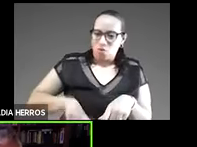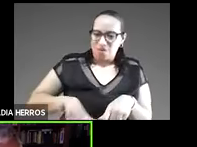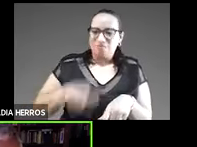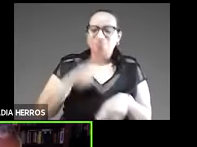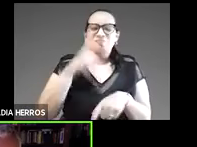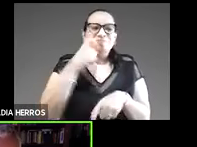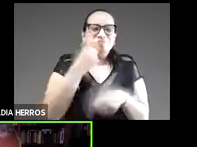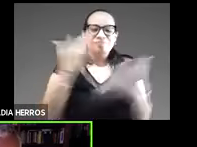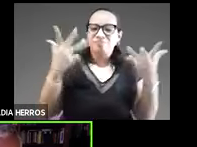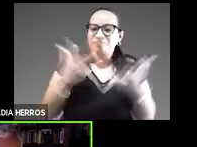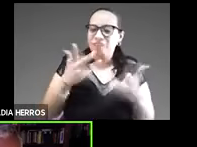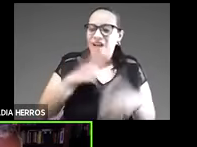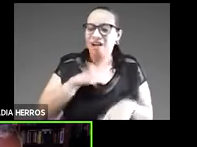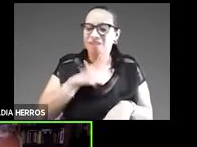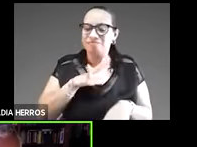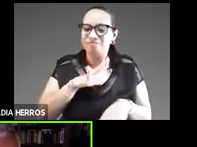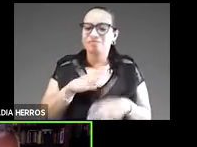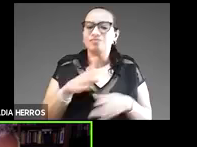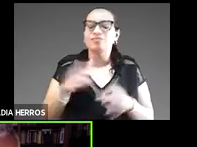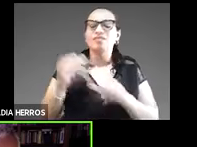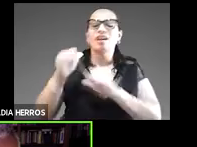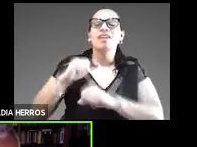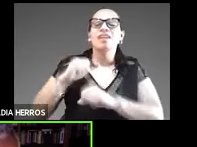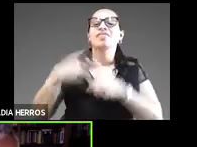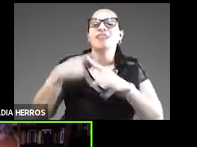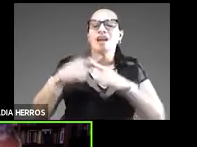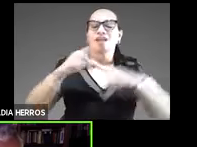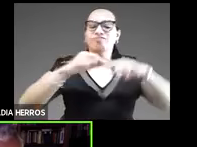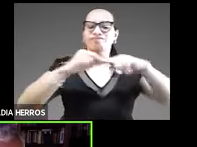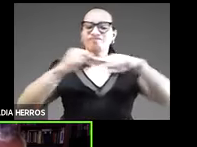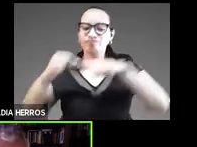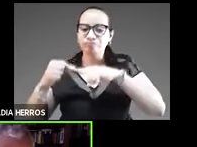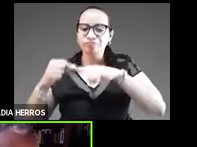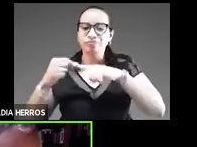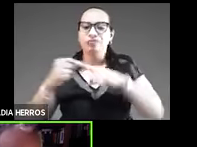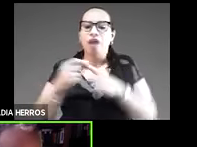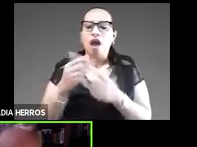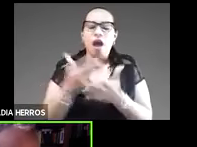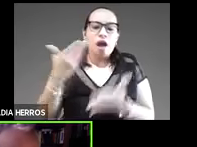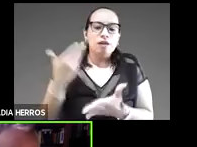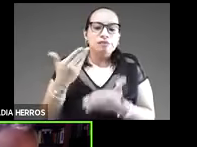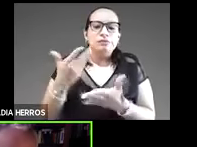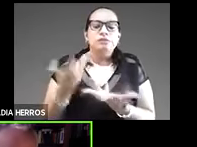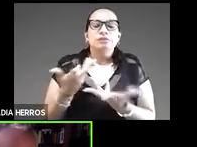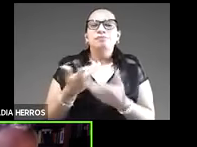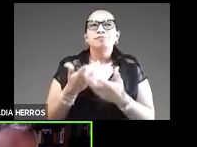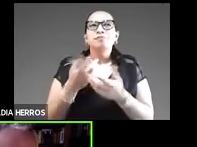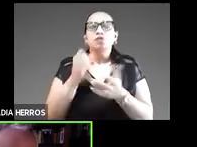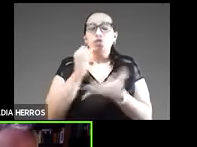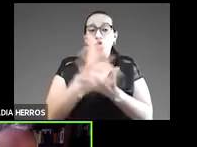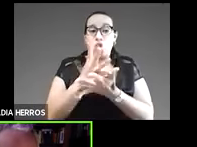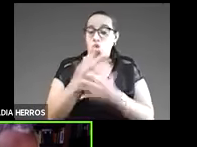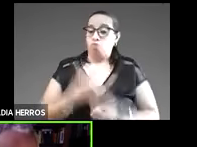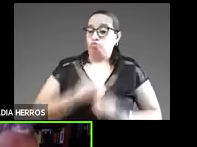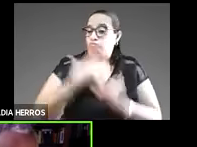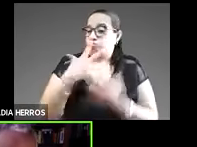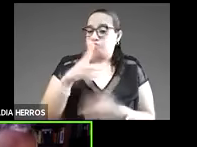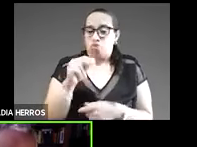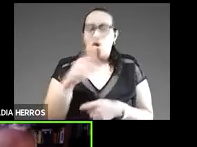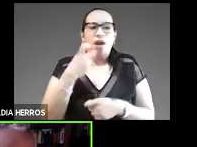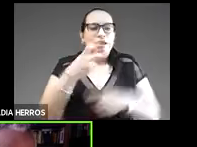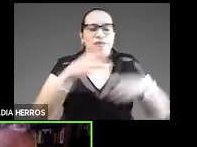estamos haciendo bajo la guía de una frase que no es nada más un lema, sino que es una